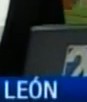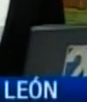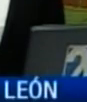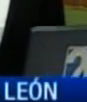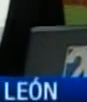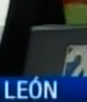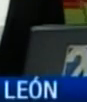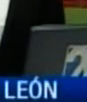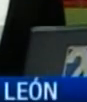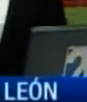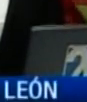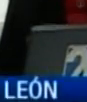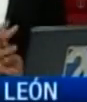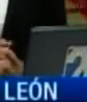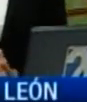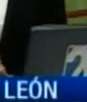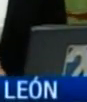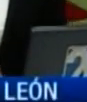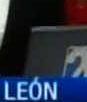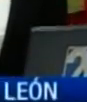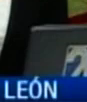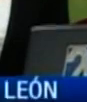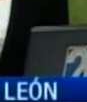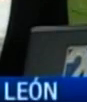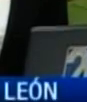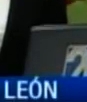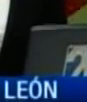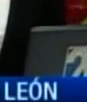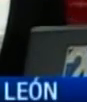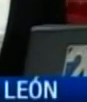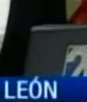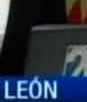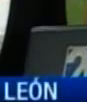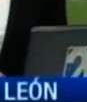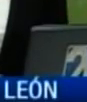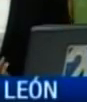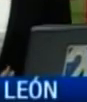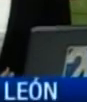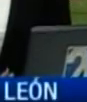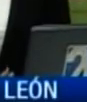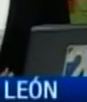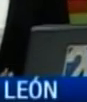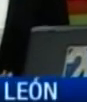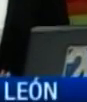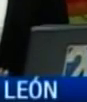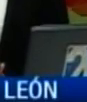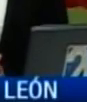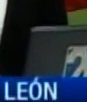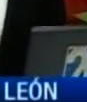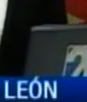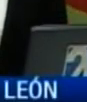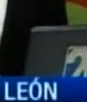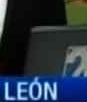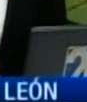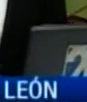Correa. Hola, Diana. ¿Qué tal, Milton, amigos? Muy buenas noches. En la ceremonia de investidura, el presidente saliente, Rafael Correa, entregó por